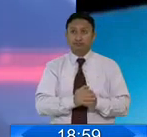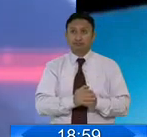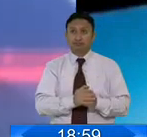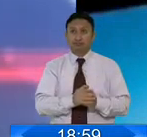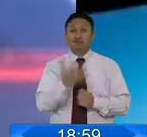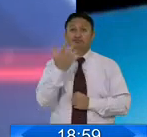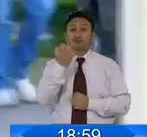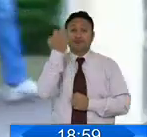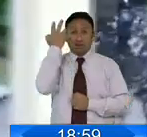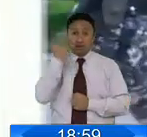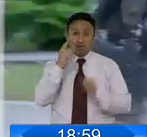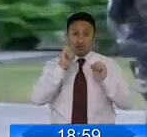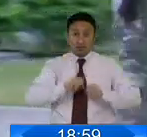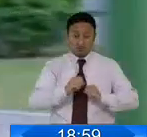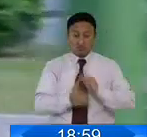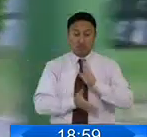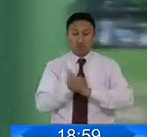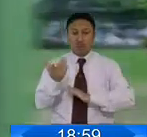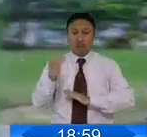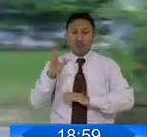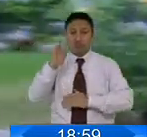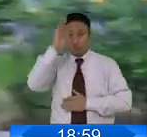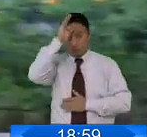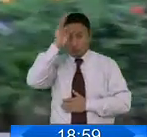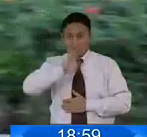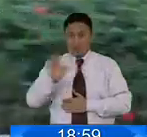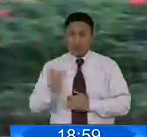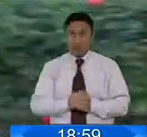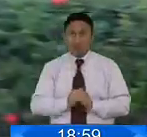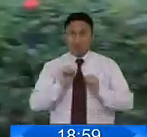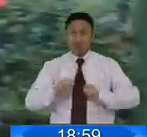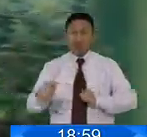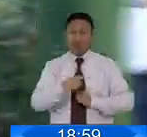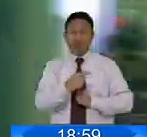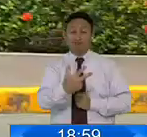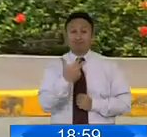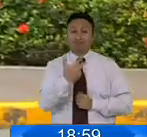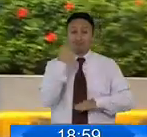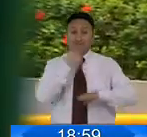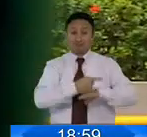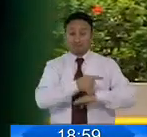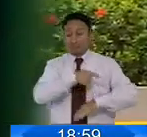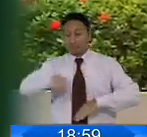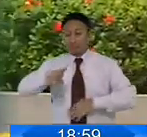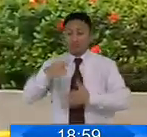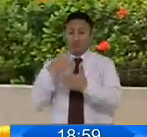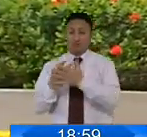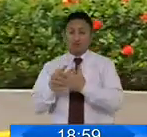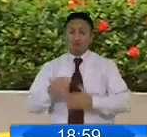En su contra pesan 3 órdenes de prisión, informó Jorge Salazar.